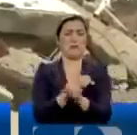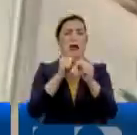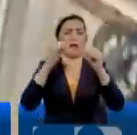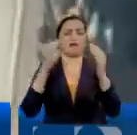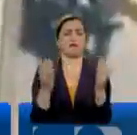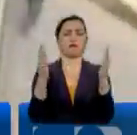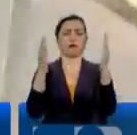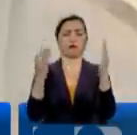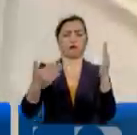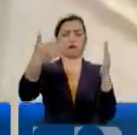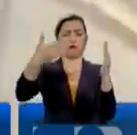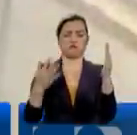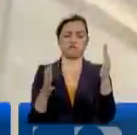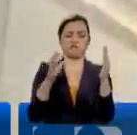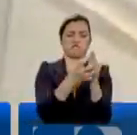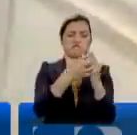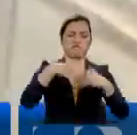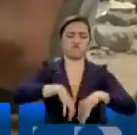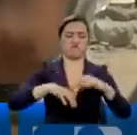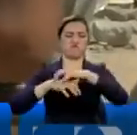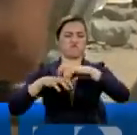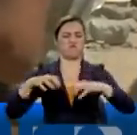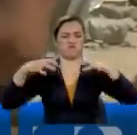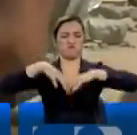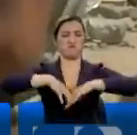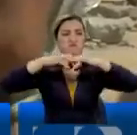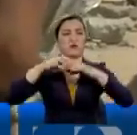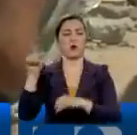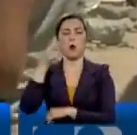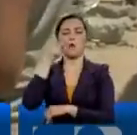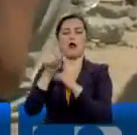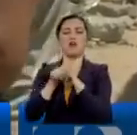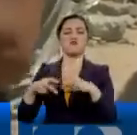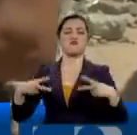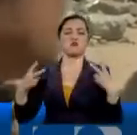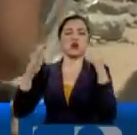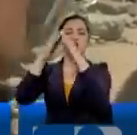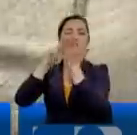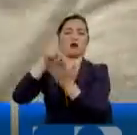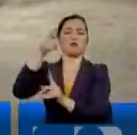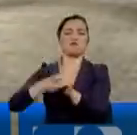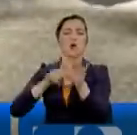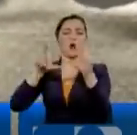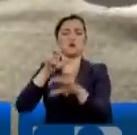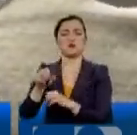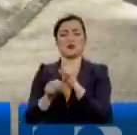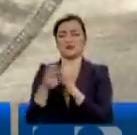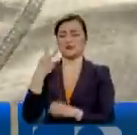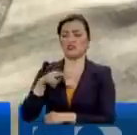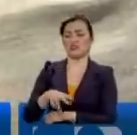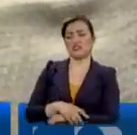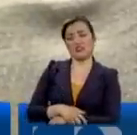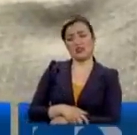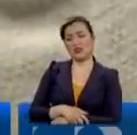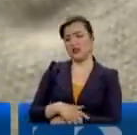explosión ocurrida la mañana del sábado en el centro de Cumbayá. Marco vivió allí durante 8 años. Hoy ve desde lejos cómo todo quedó en escombros. Entre